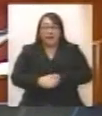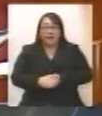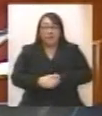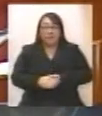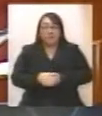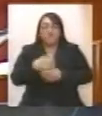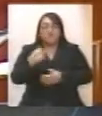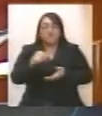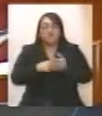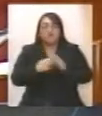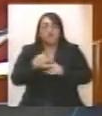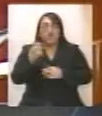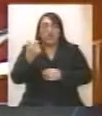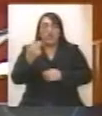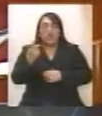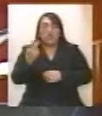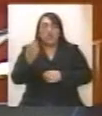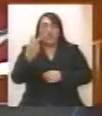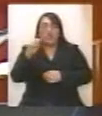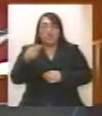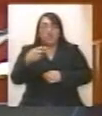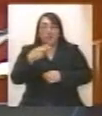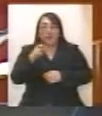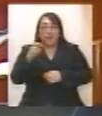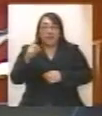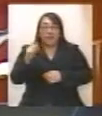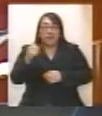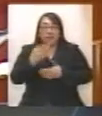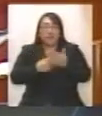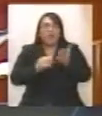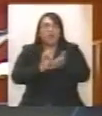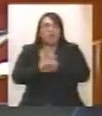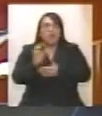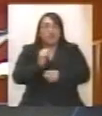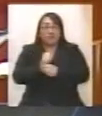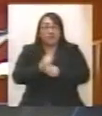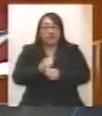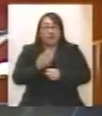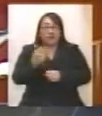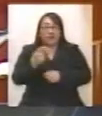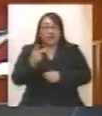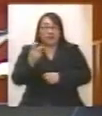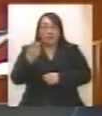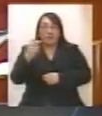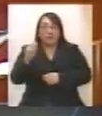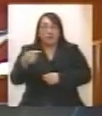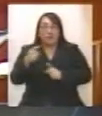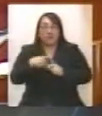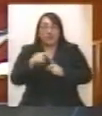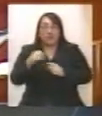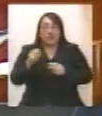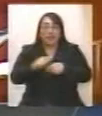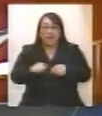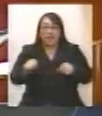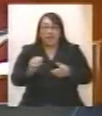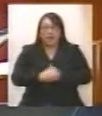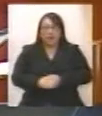ya alrededor de 20.000 hectáreas, evitando la producción de cerca de 20.000 toneladas